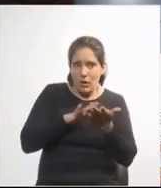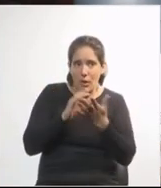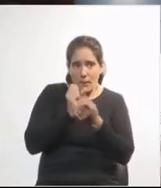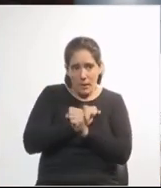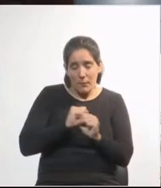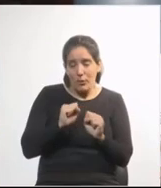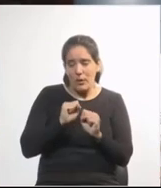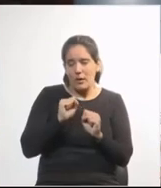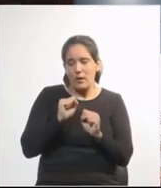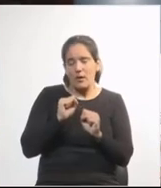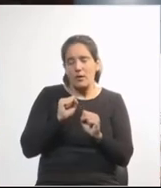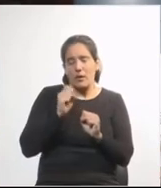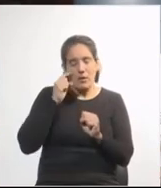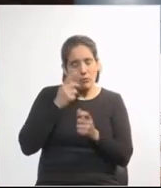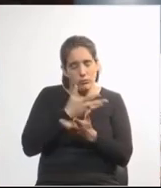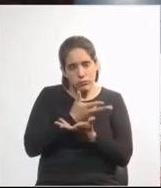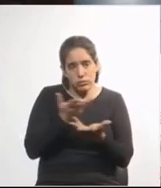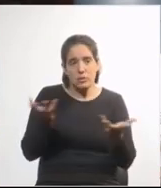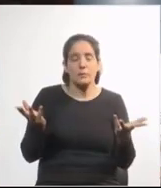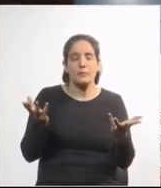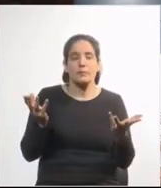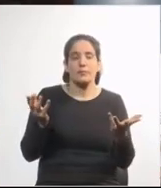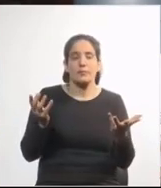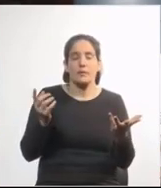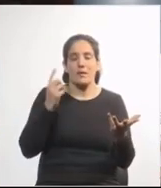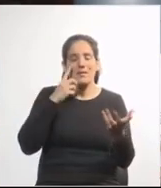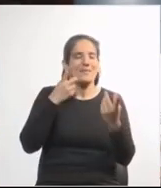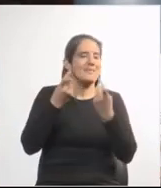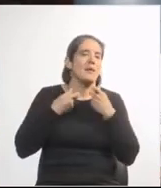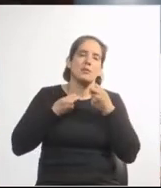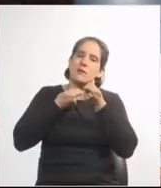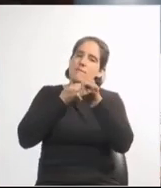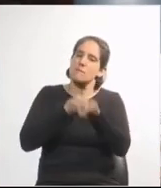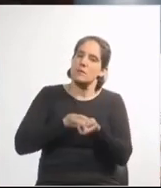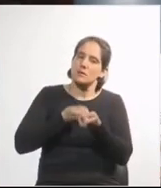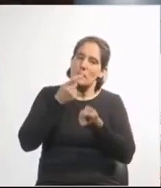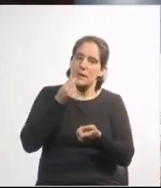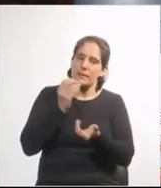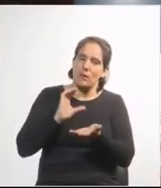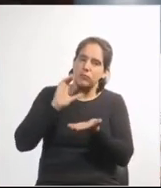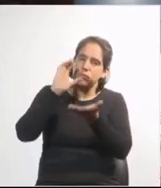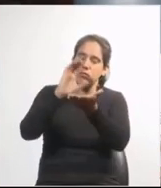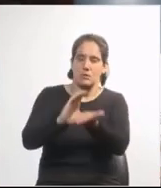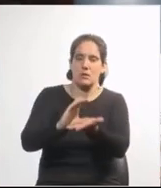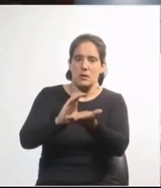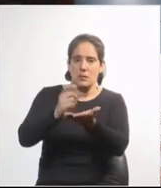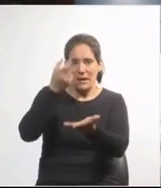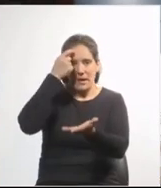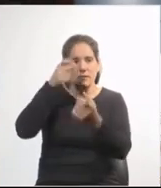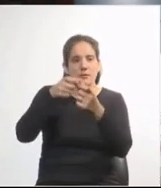primeros niveles en varios campos. Tenemos que invertir y destinar recursos para ello.